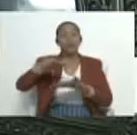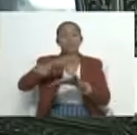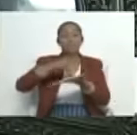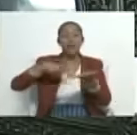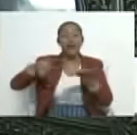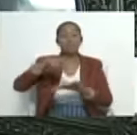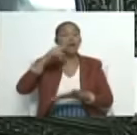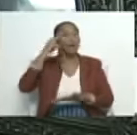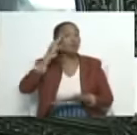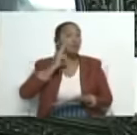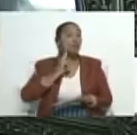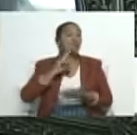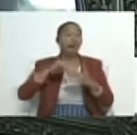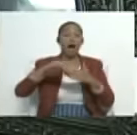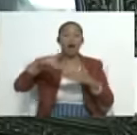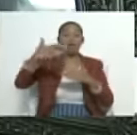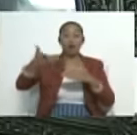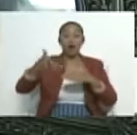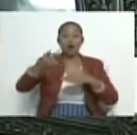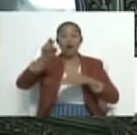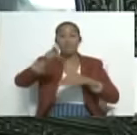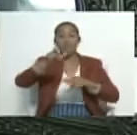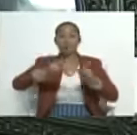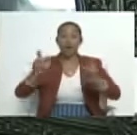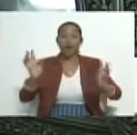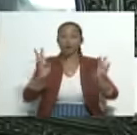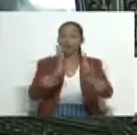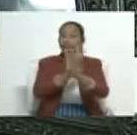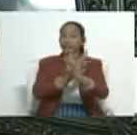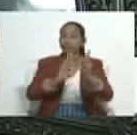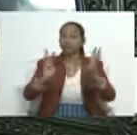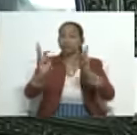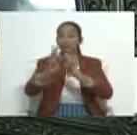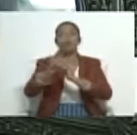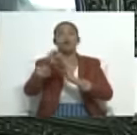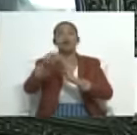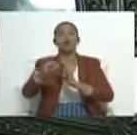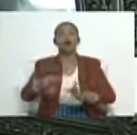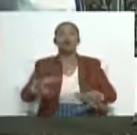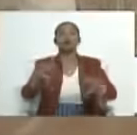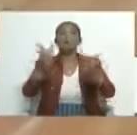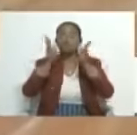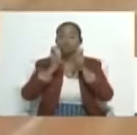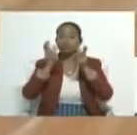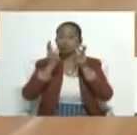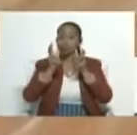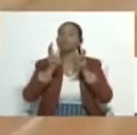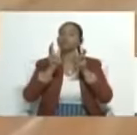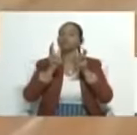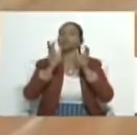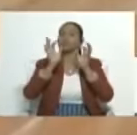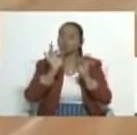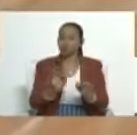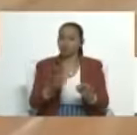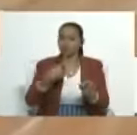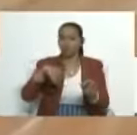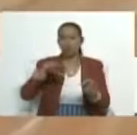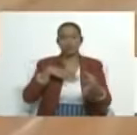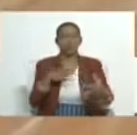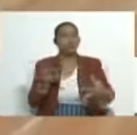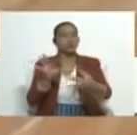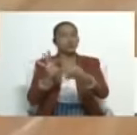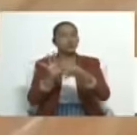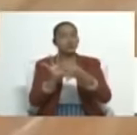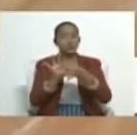Caracas, pueblo que no pudo estar aquí en esta capilla, pero que estamos siempre unidos y